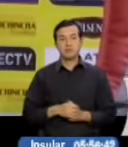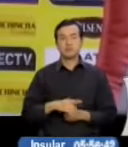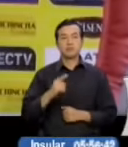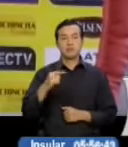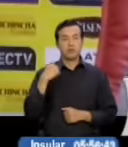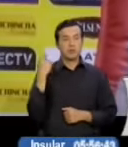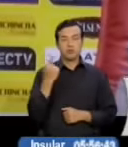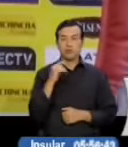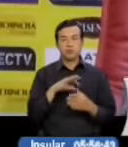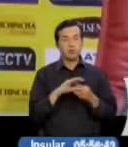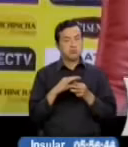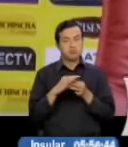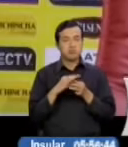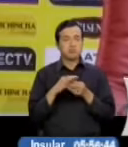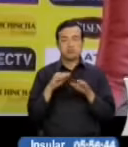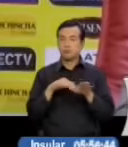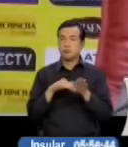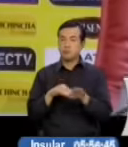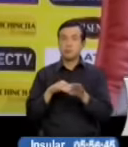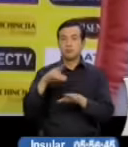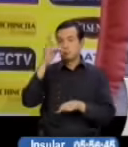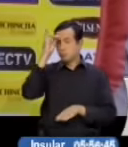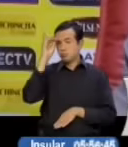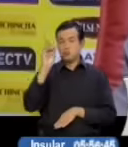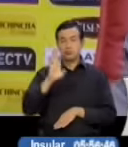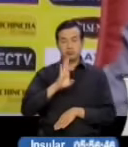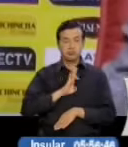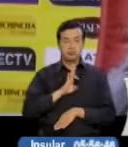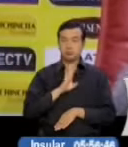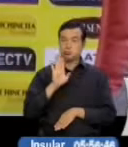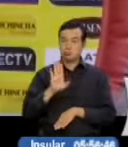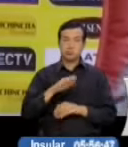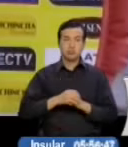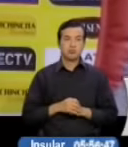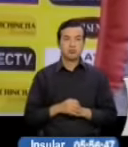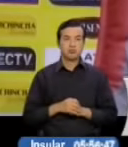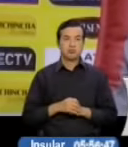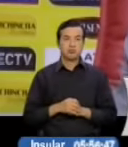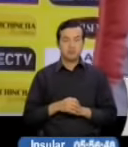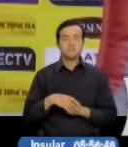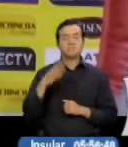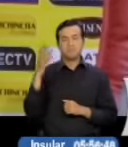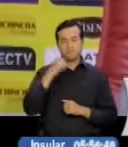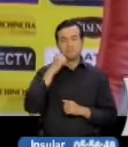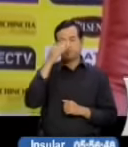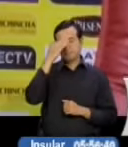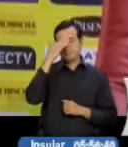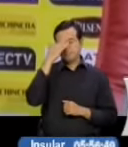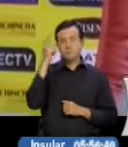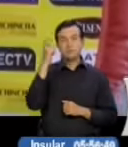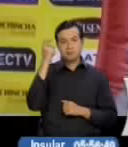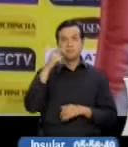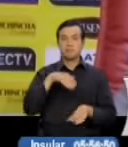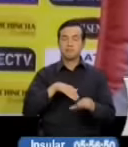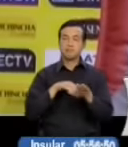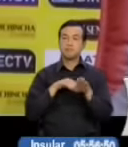Nosotros colaboramos y respaldamos las decisiones tomadas por el cuerpo técnico. Somos conscientes de que necesita el